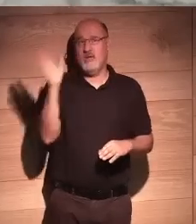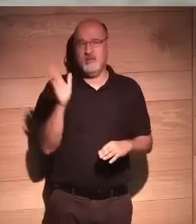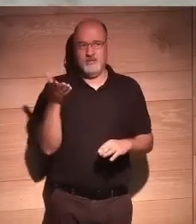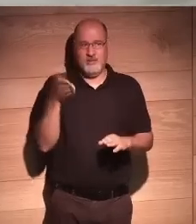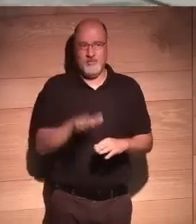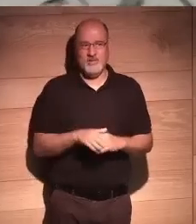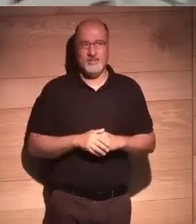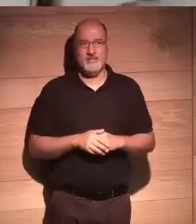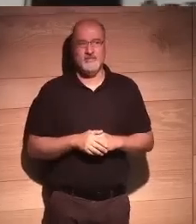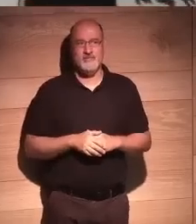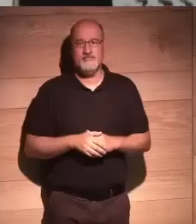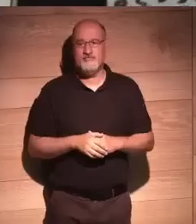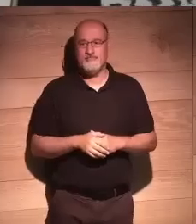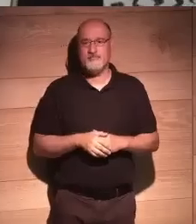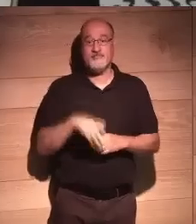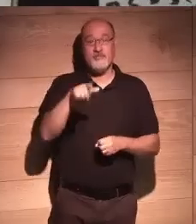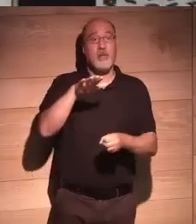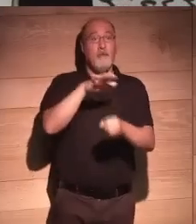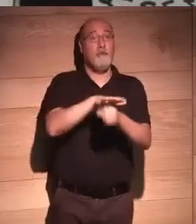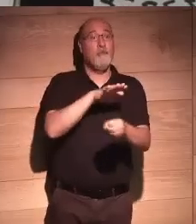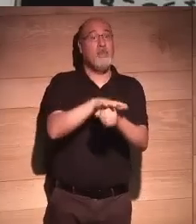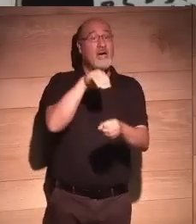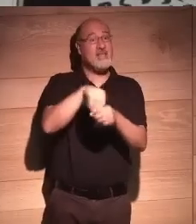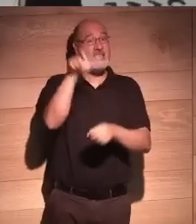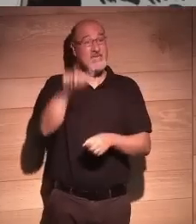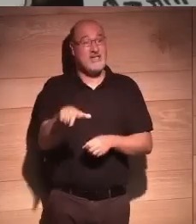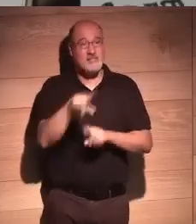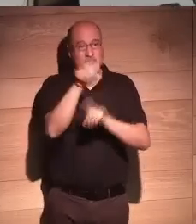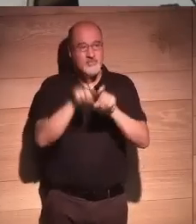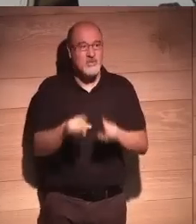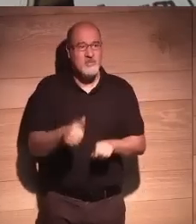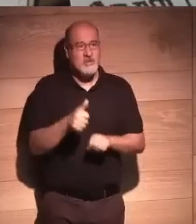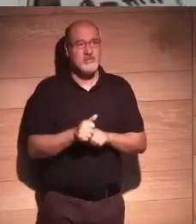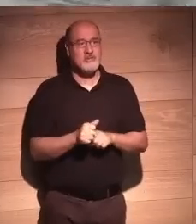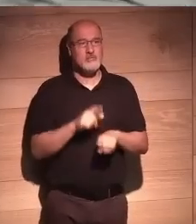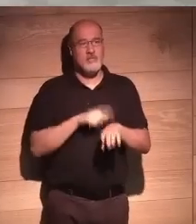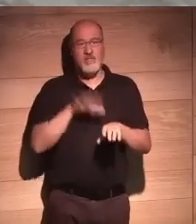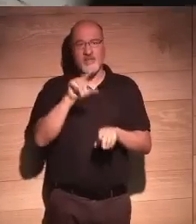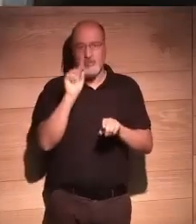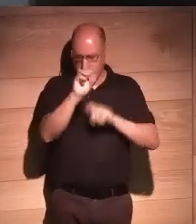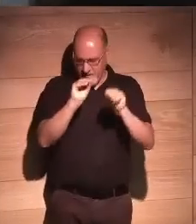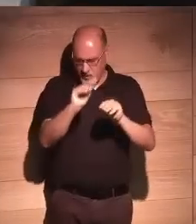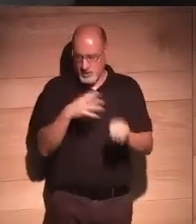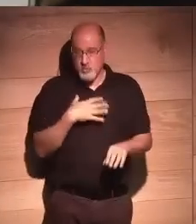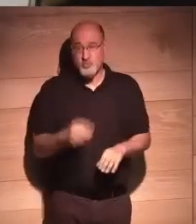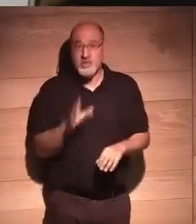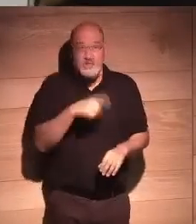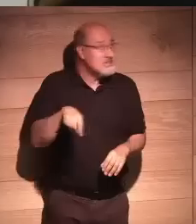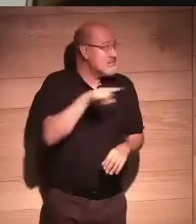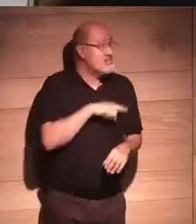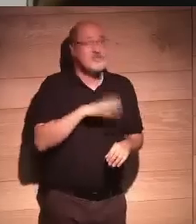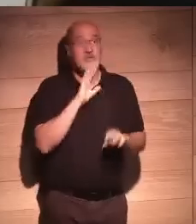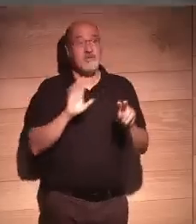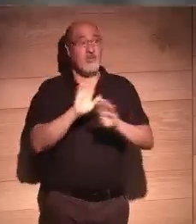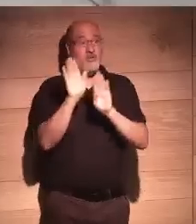sé si nuestras Parezco una geisha, me marcianas encanta. tienen Yo no quiero alguna mirar. pregunta más. No sé, tenemos 5 minutos por si alguien quiere, porque tenemos que